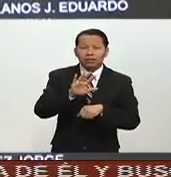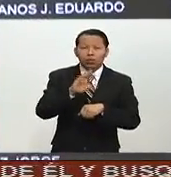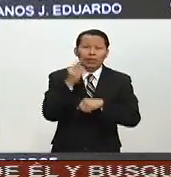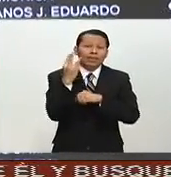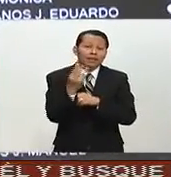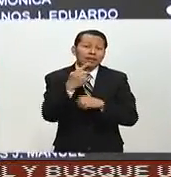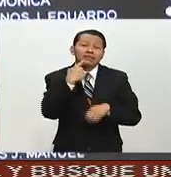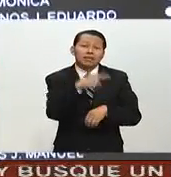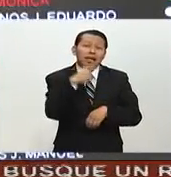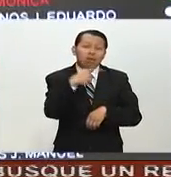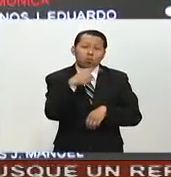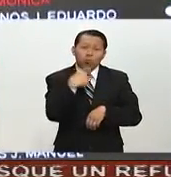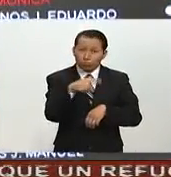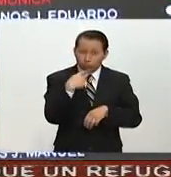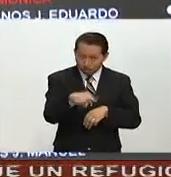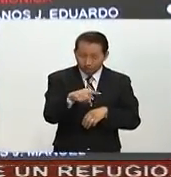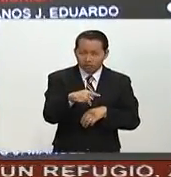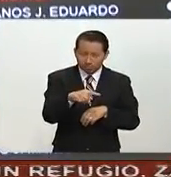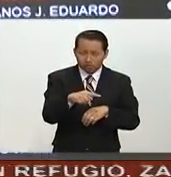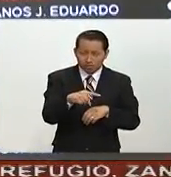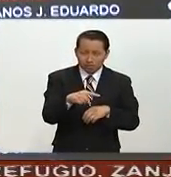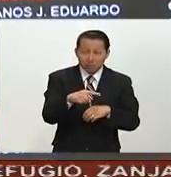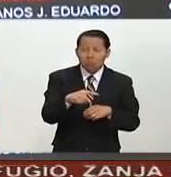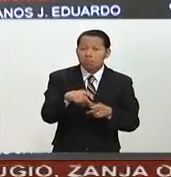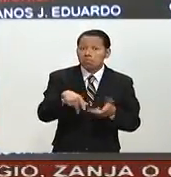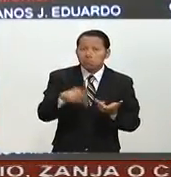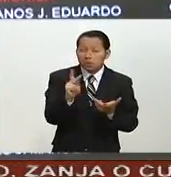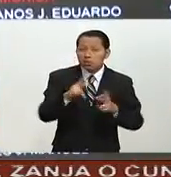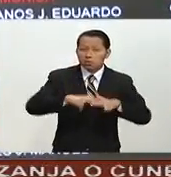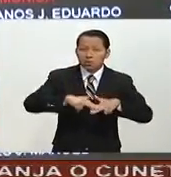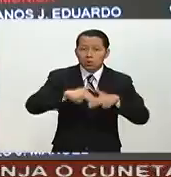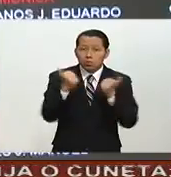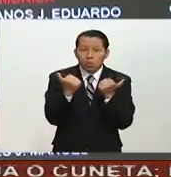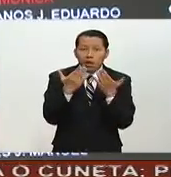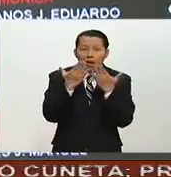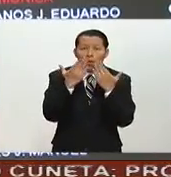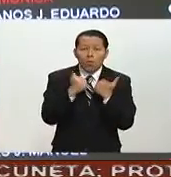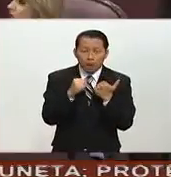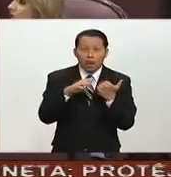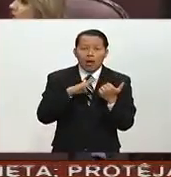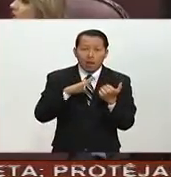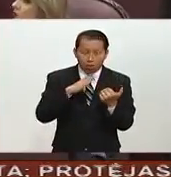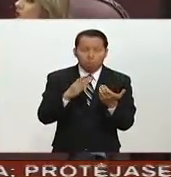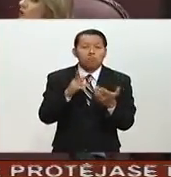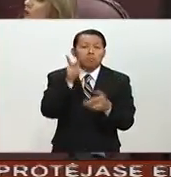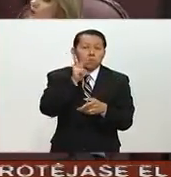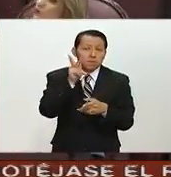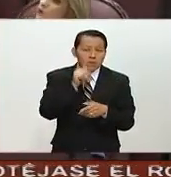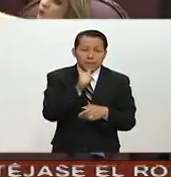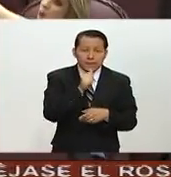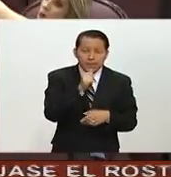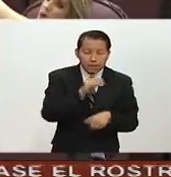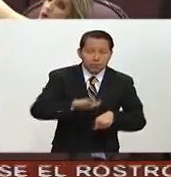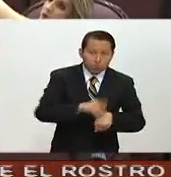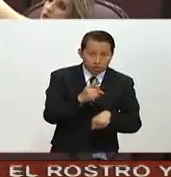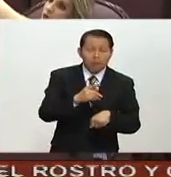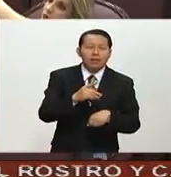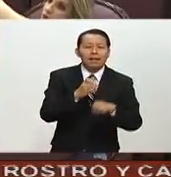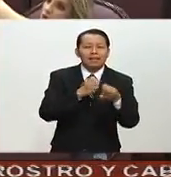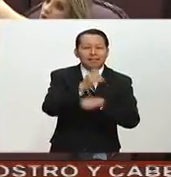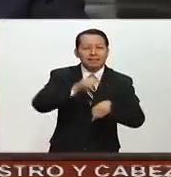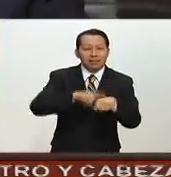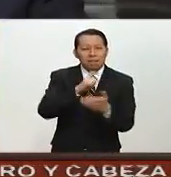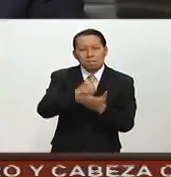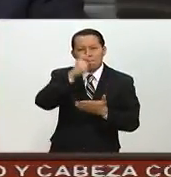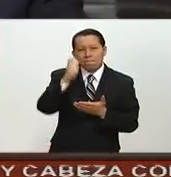denuncias penales presentadas hasta ahora, ninguna de las cuales ha sido solventada. Se trata de compras que paga el gobierno estatal vía